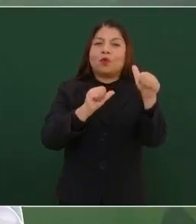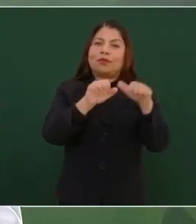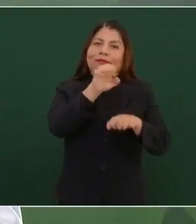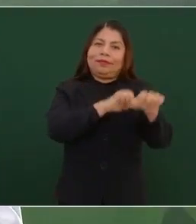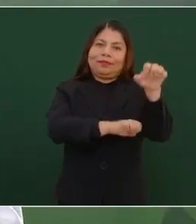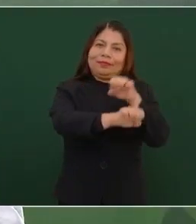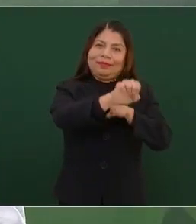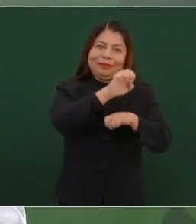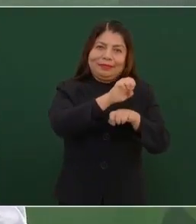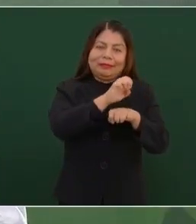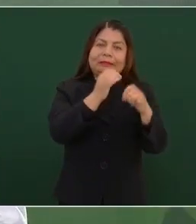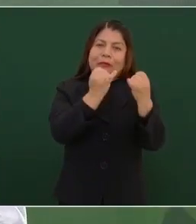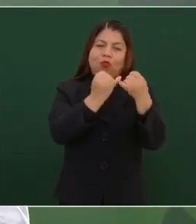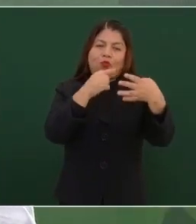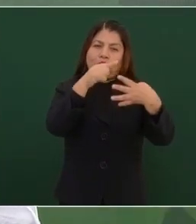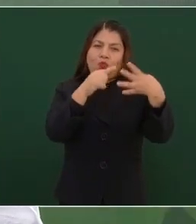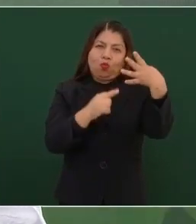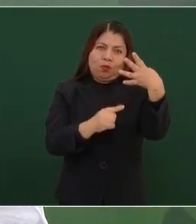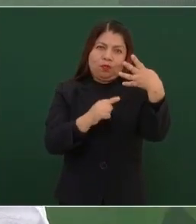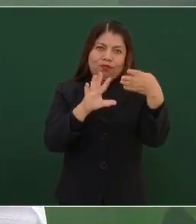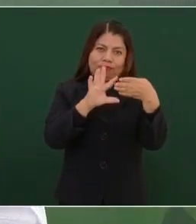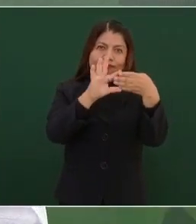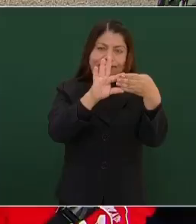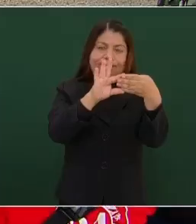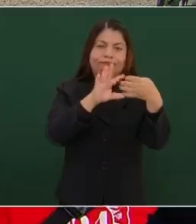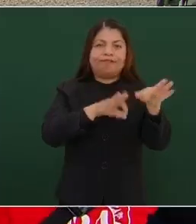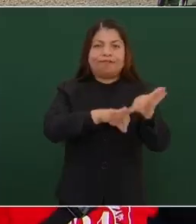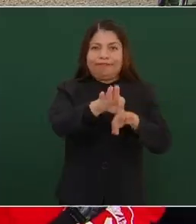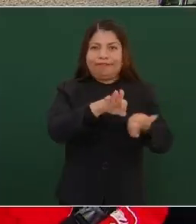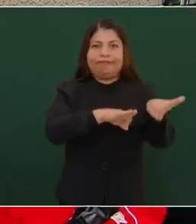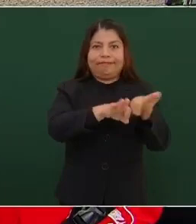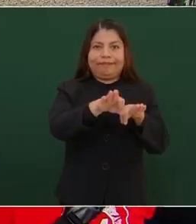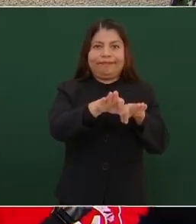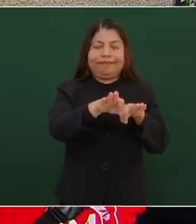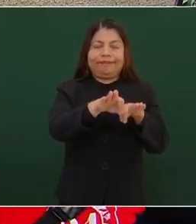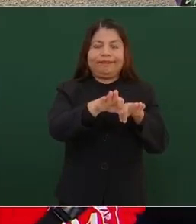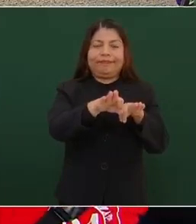la construcción de los trenes.